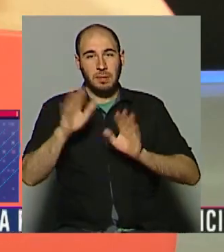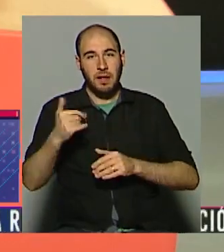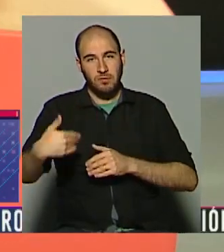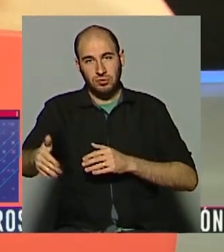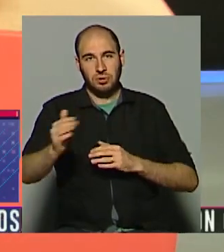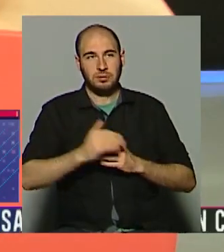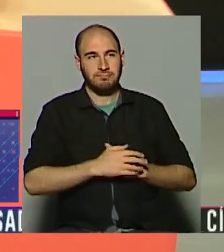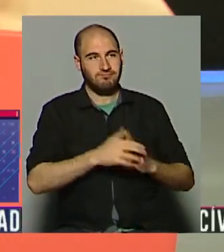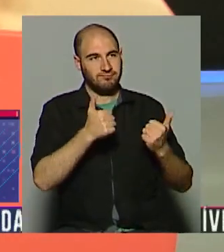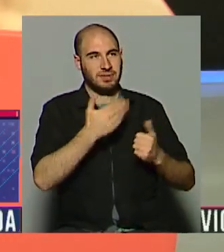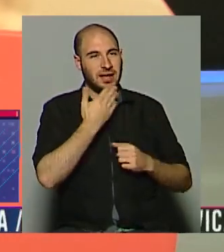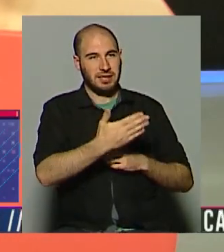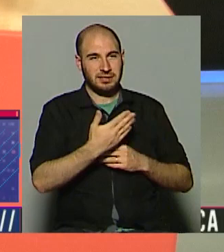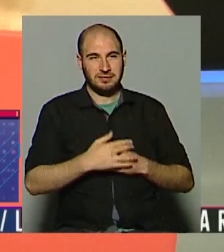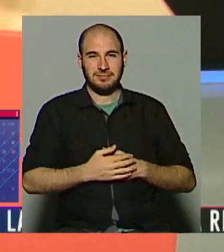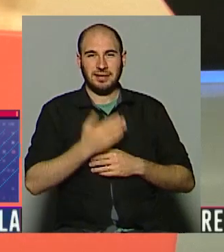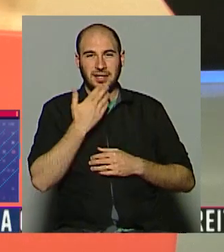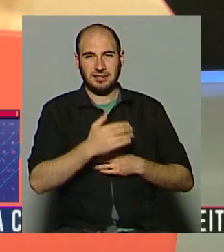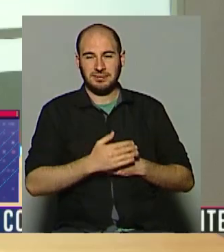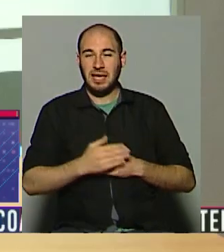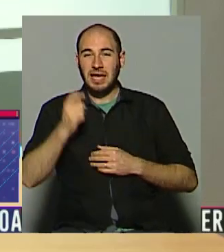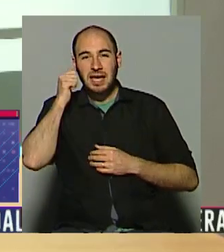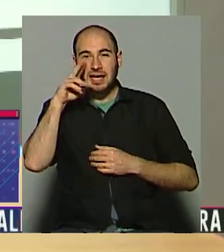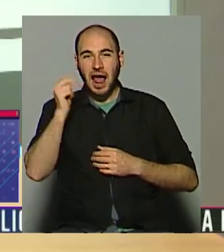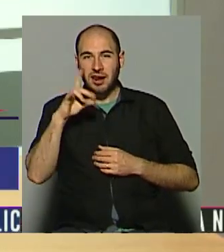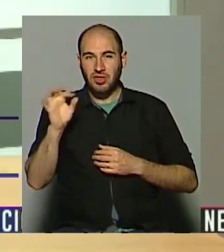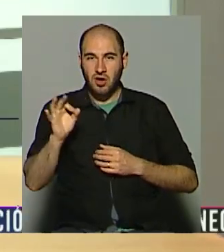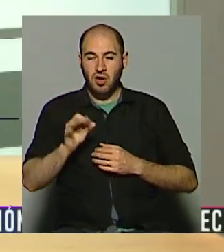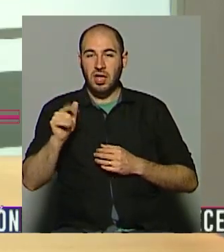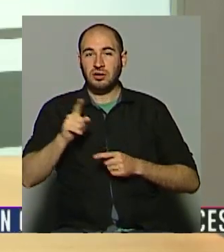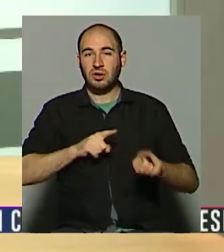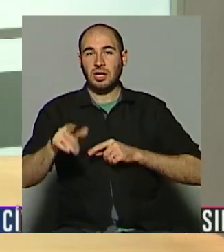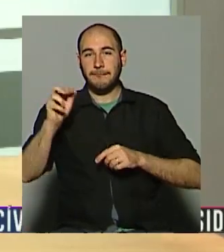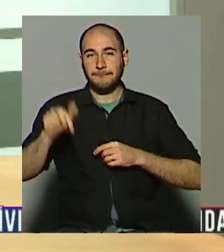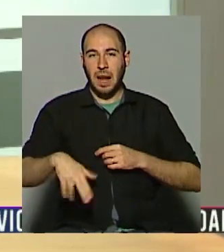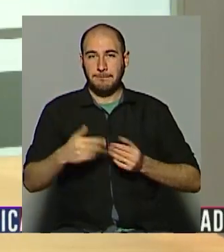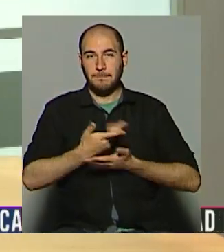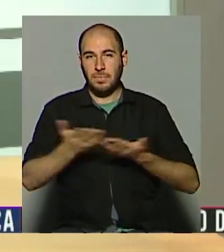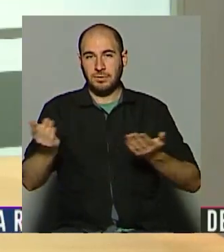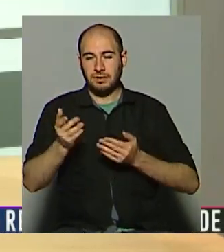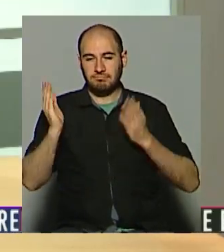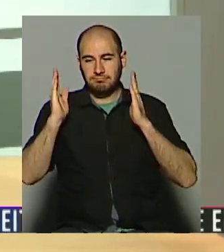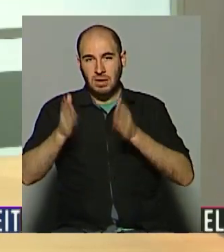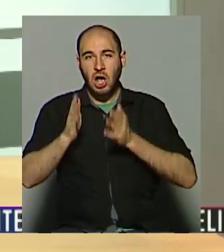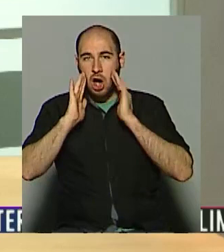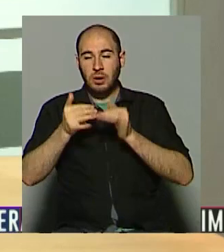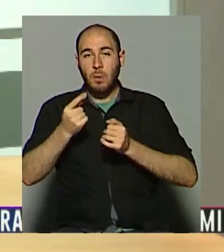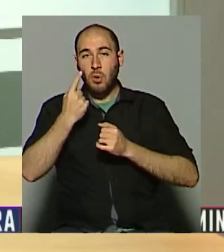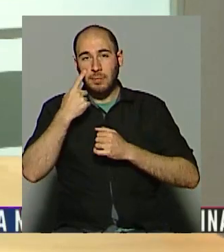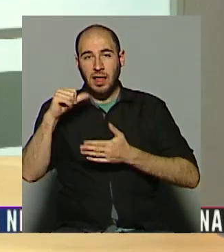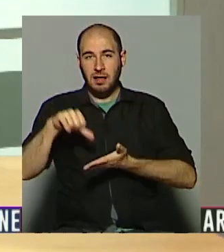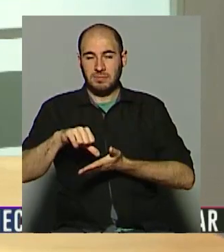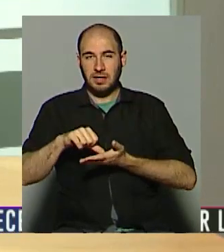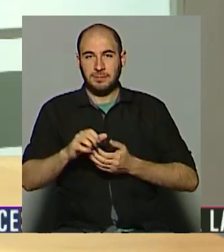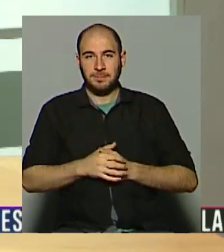para el futuro. Buenísimo. Muchas gracias a ustedes. Gerardo Villaverde, coordinador de políticas públicas orientadas a la juventud de la Municipalidad de